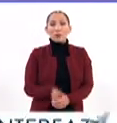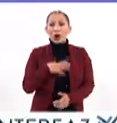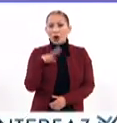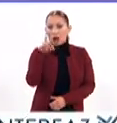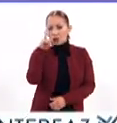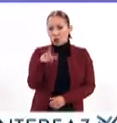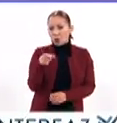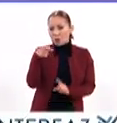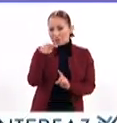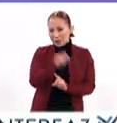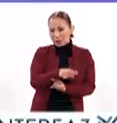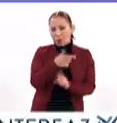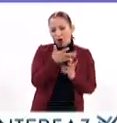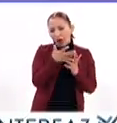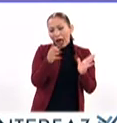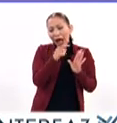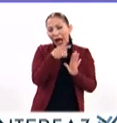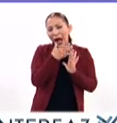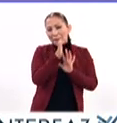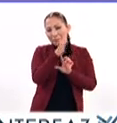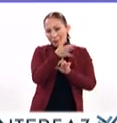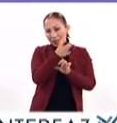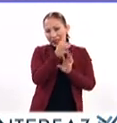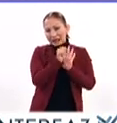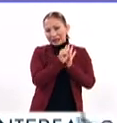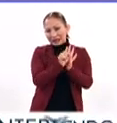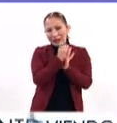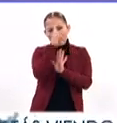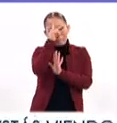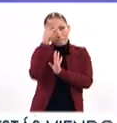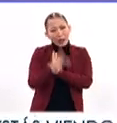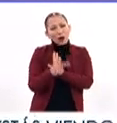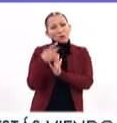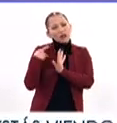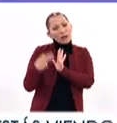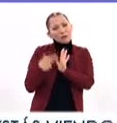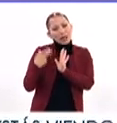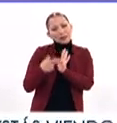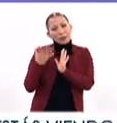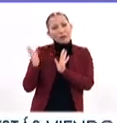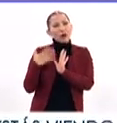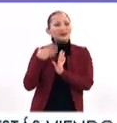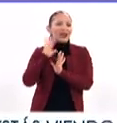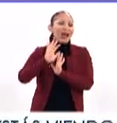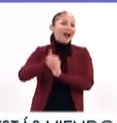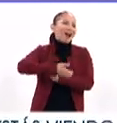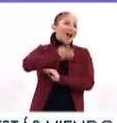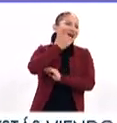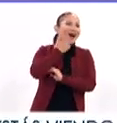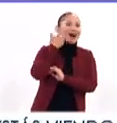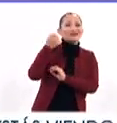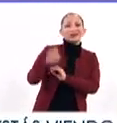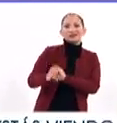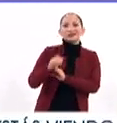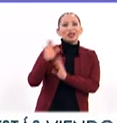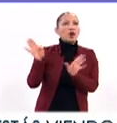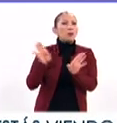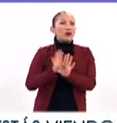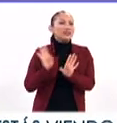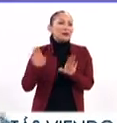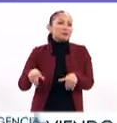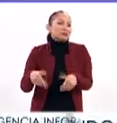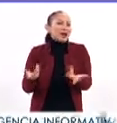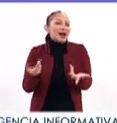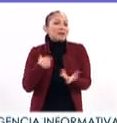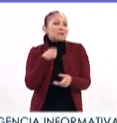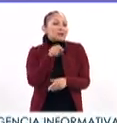bueno, hay una parte de este gran símbolo de la mexicanidad que muchas veces se da por sentada, se da como algo dado,